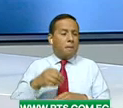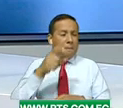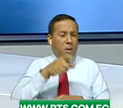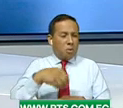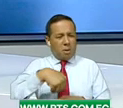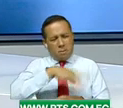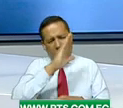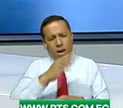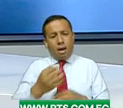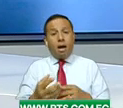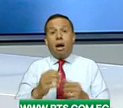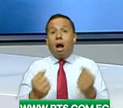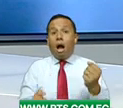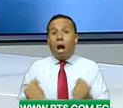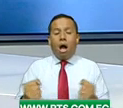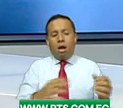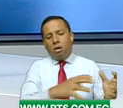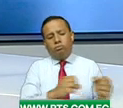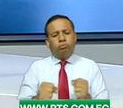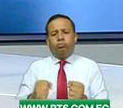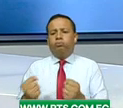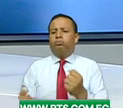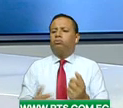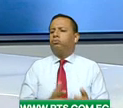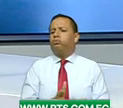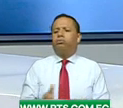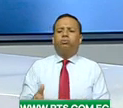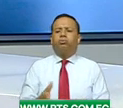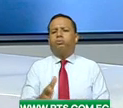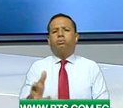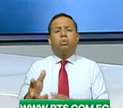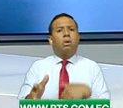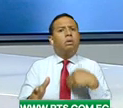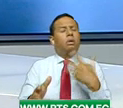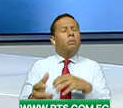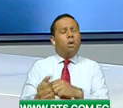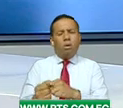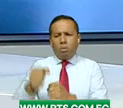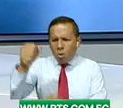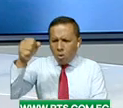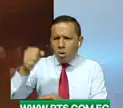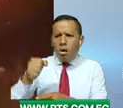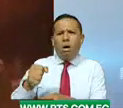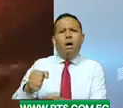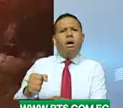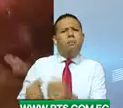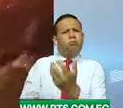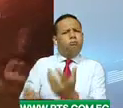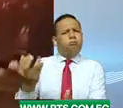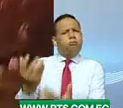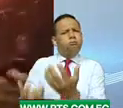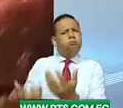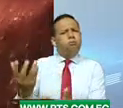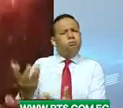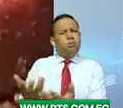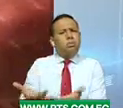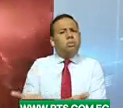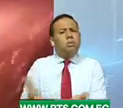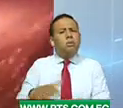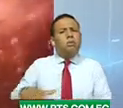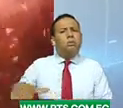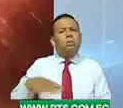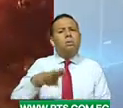carro fue encontrado envuelto en llamas en el sector de Flor de Bastión. en vivo, en esta hora de la